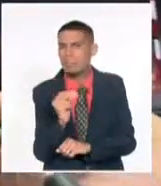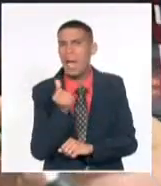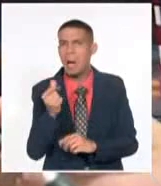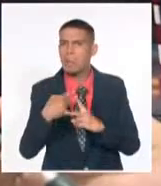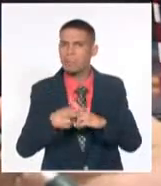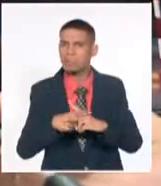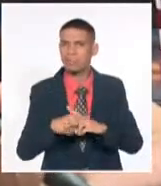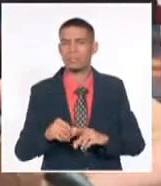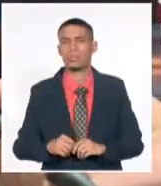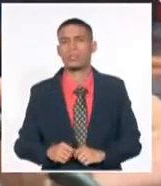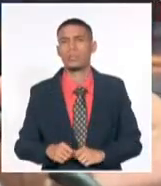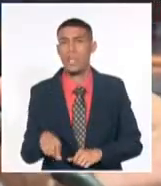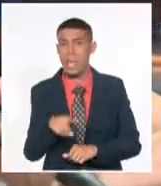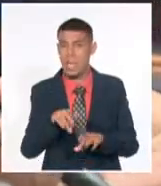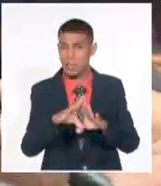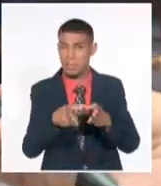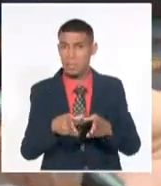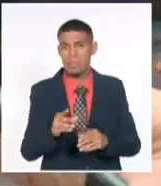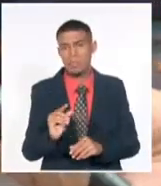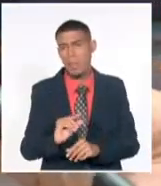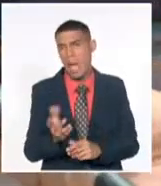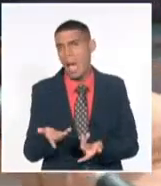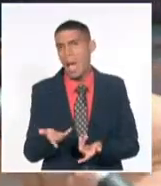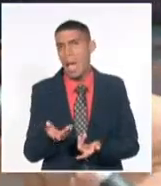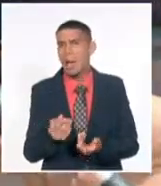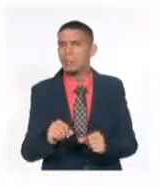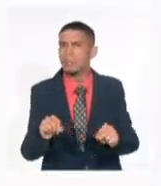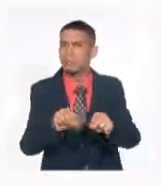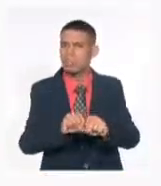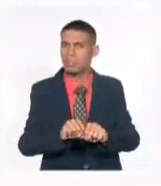tanto Es aproximadamente atendemos nuevamente en el sistema entrenando ener